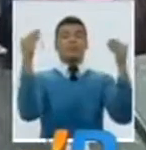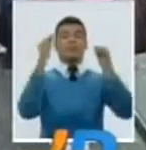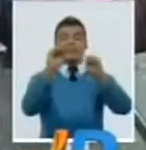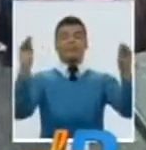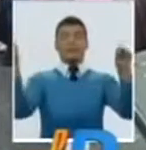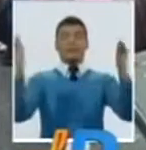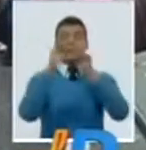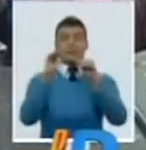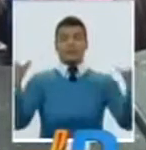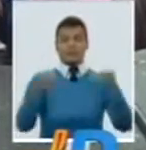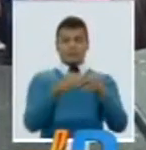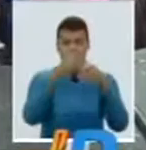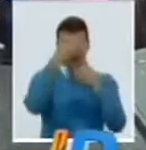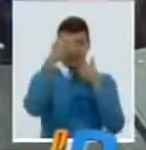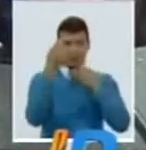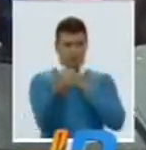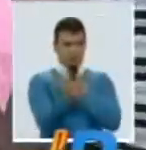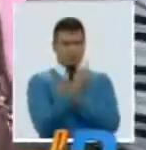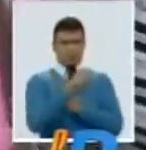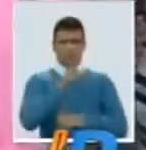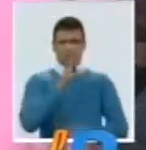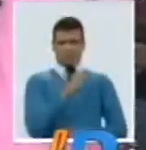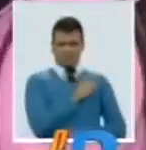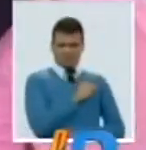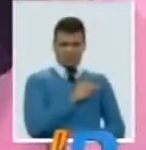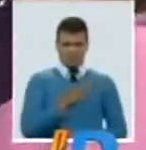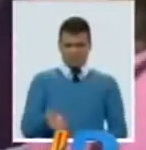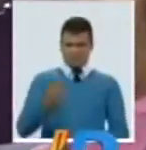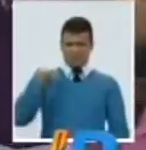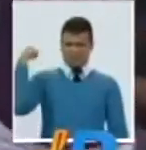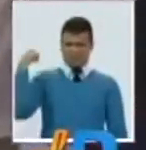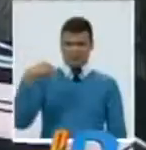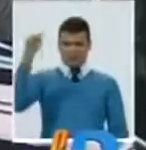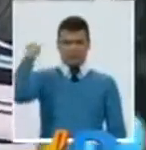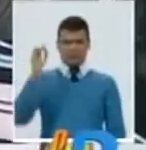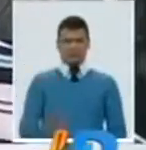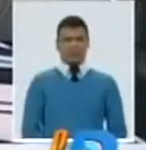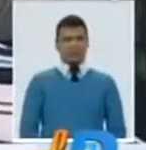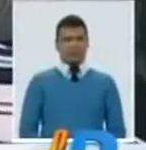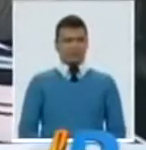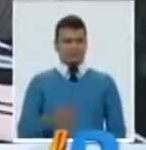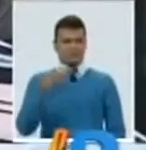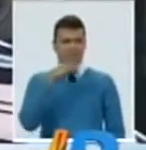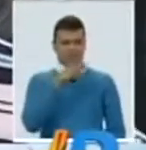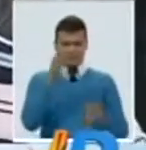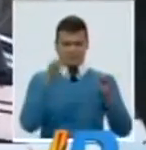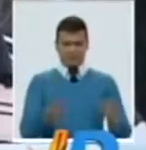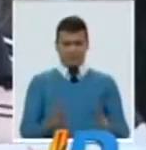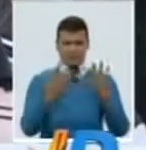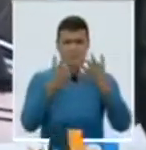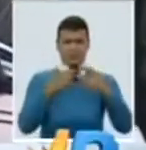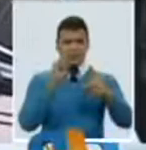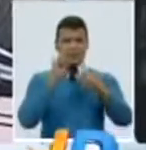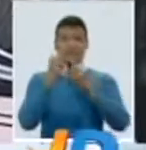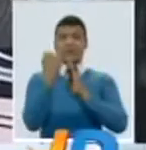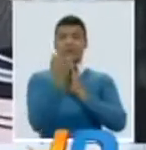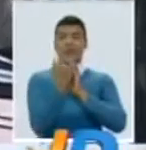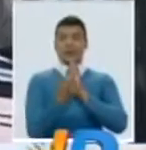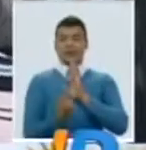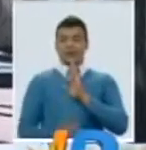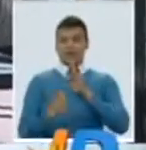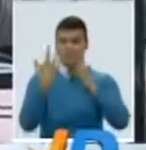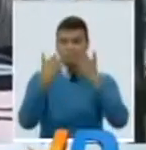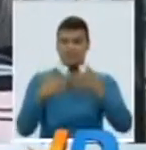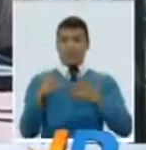y seguir órdenes del expresidente Álvaro Uribe Vélez, lo que niegan rotundamente. Y eso es falso, nosotros somos empresarios, fuimos a registrar la empresa